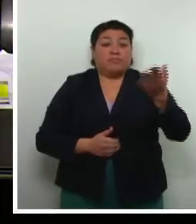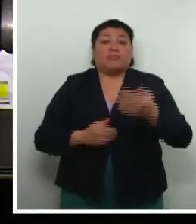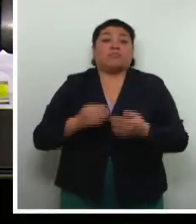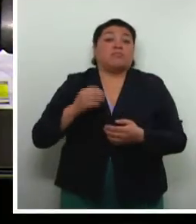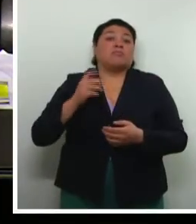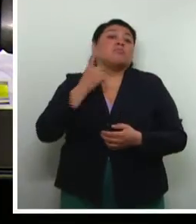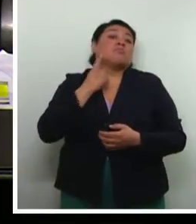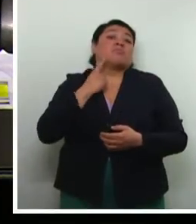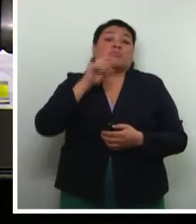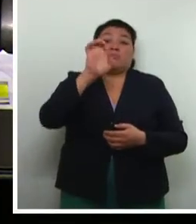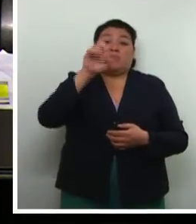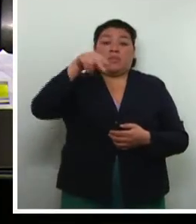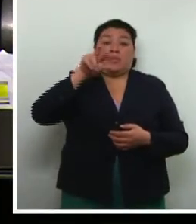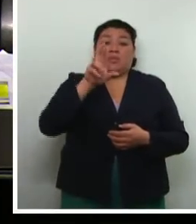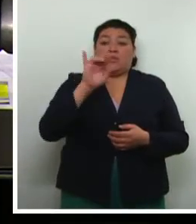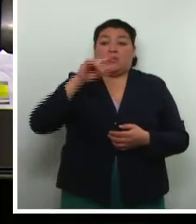Provencio.